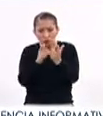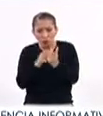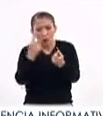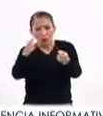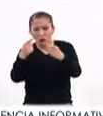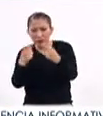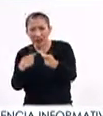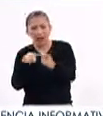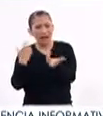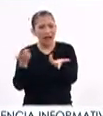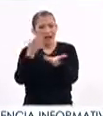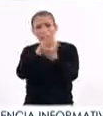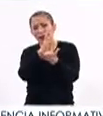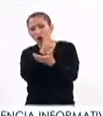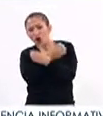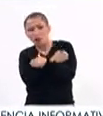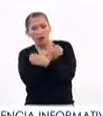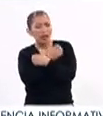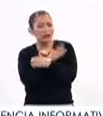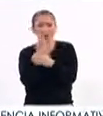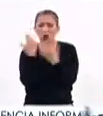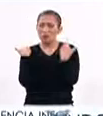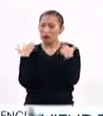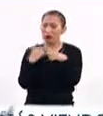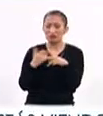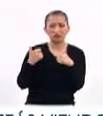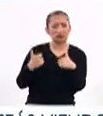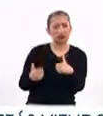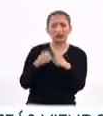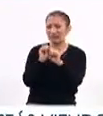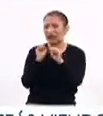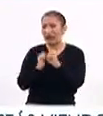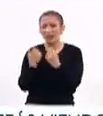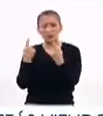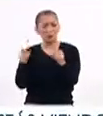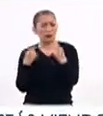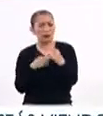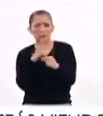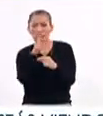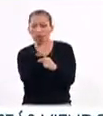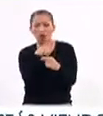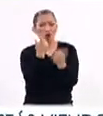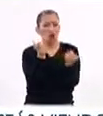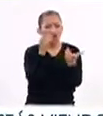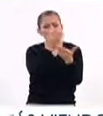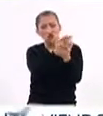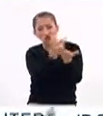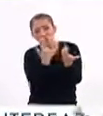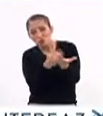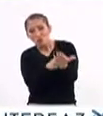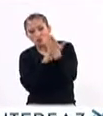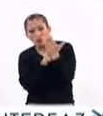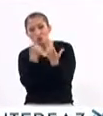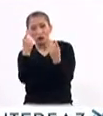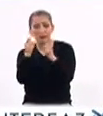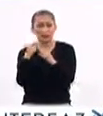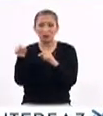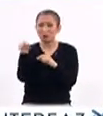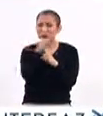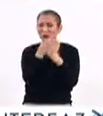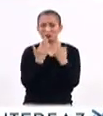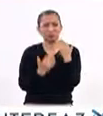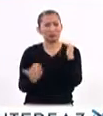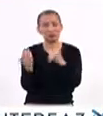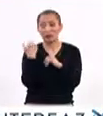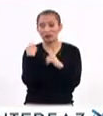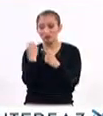conciertos, tienes acceso a la mejor educación, los mejores maestros, las mejores salas de concierto, los mejores conciertos, los mejores músicos, y